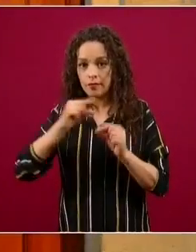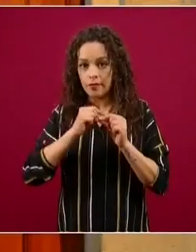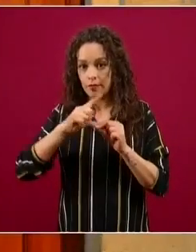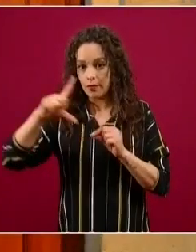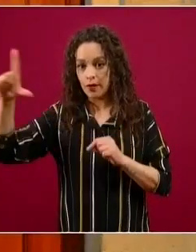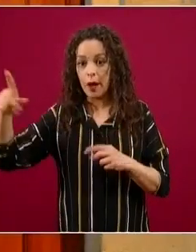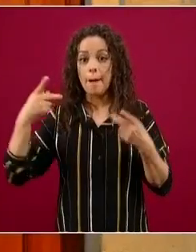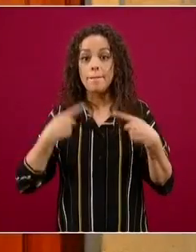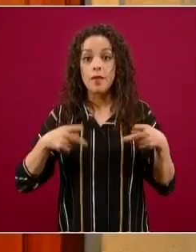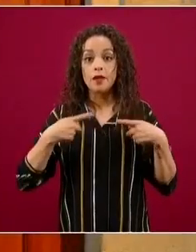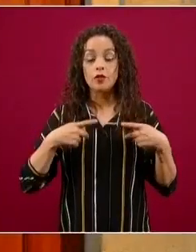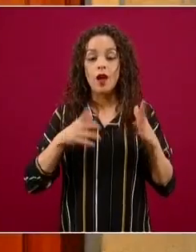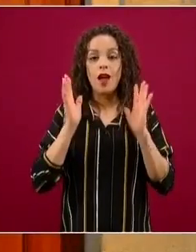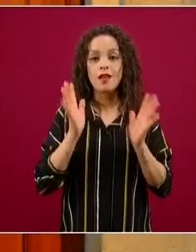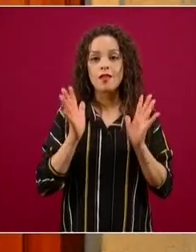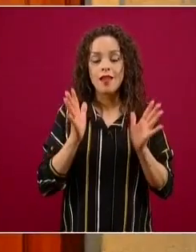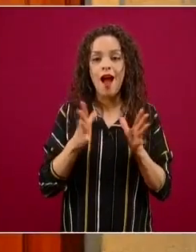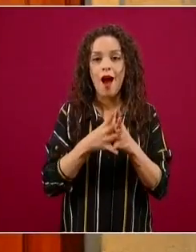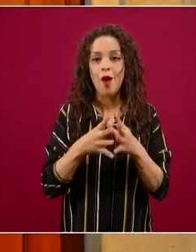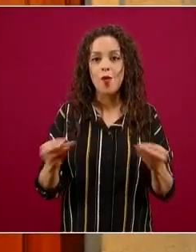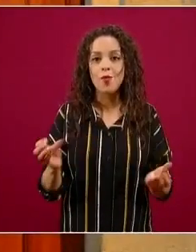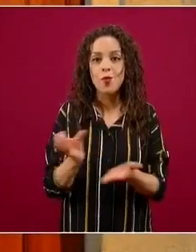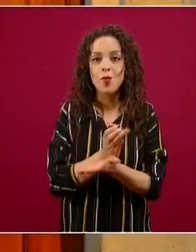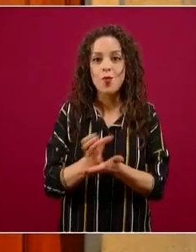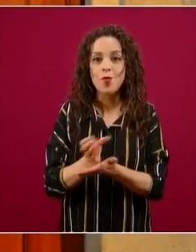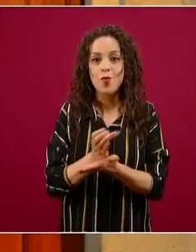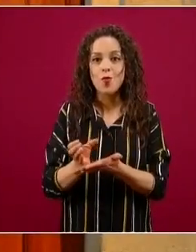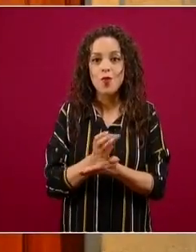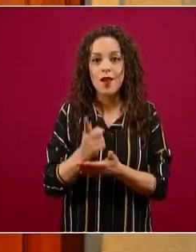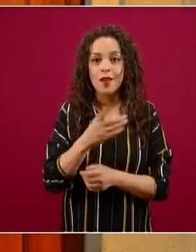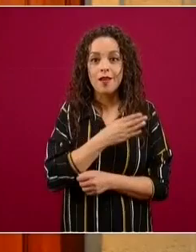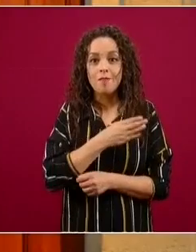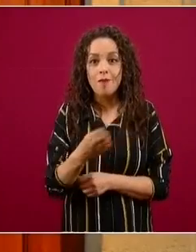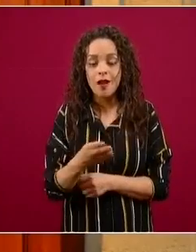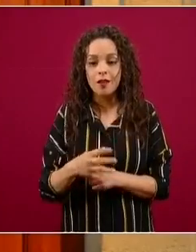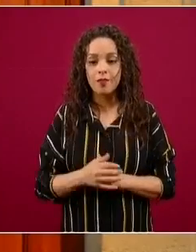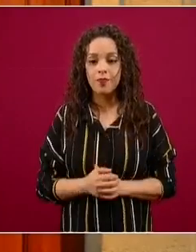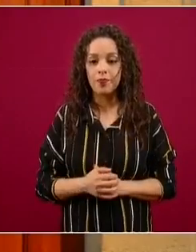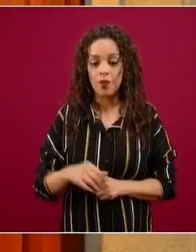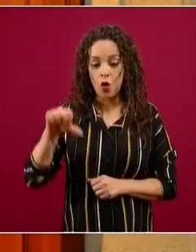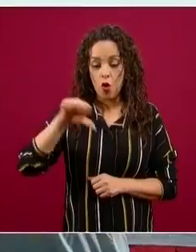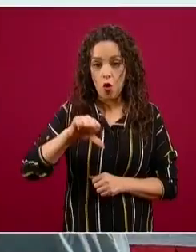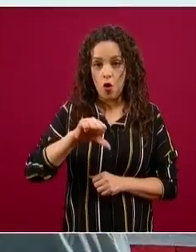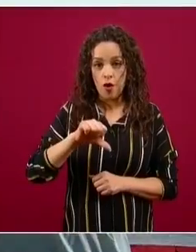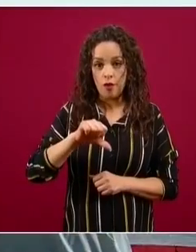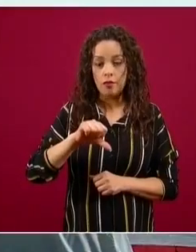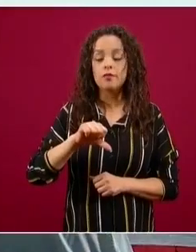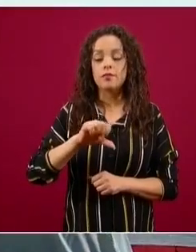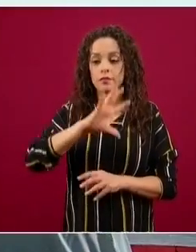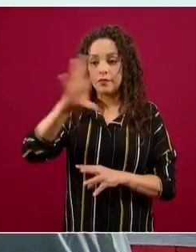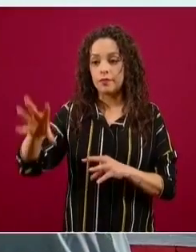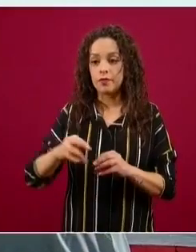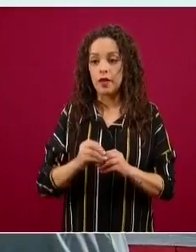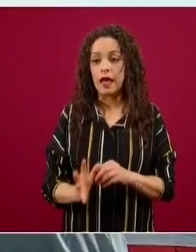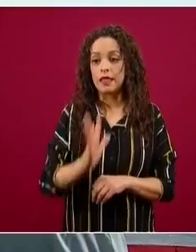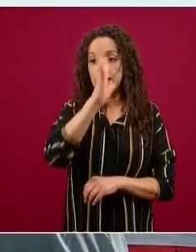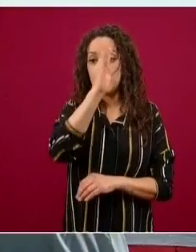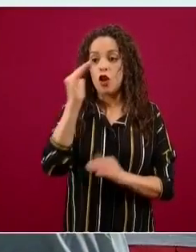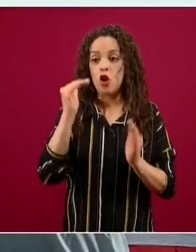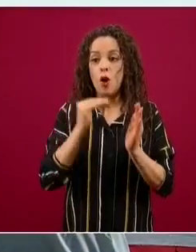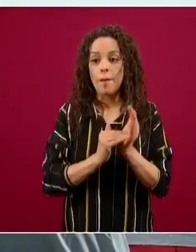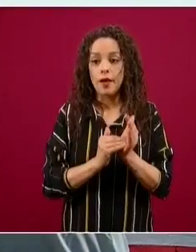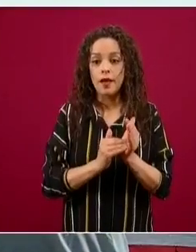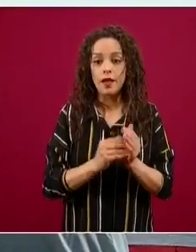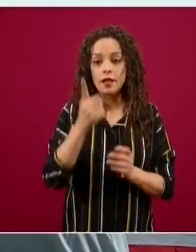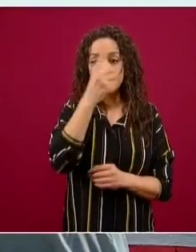momento se han recuperado. Para el día de hoy, en las últimas 24 horas, se suman 5.104 personas